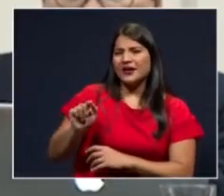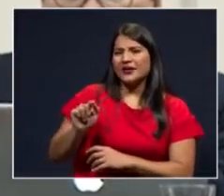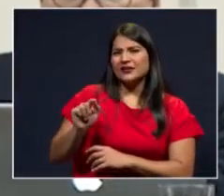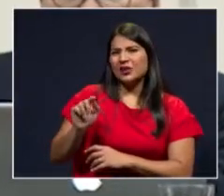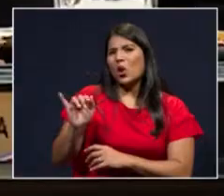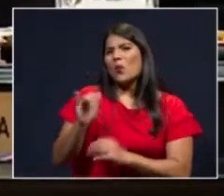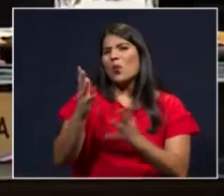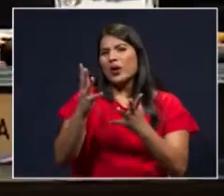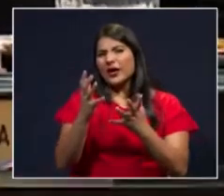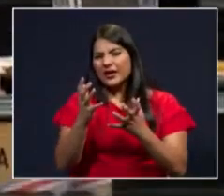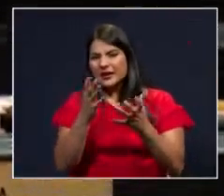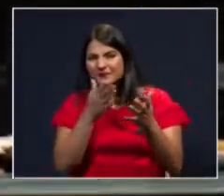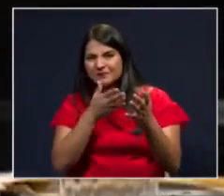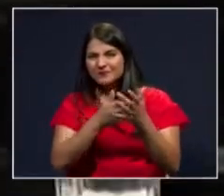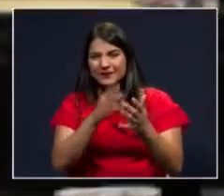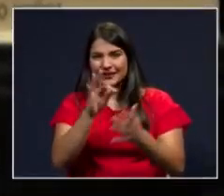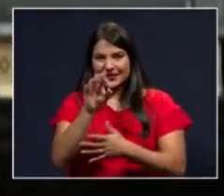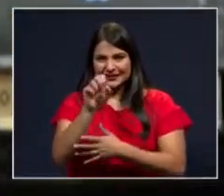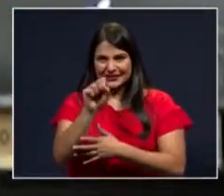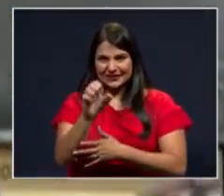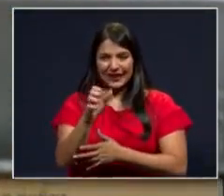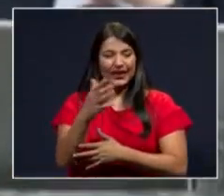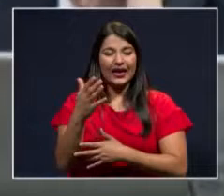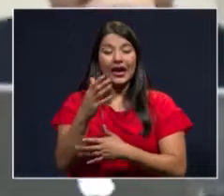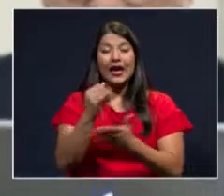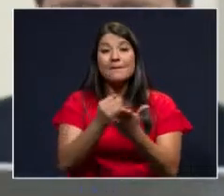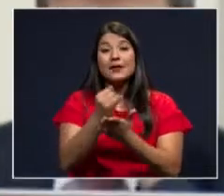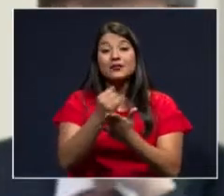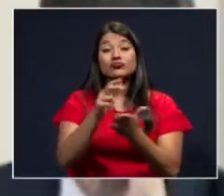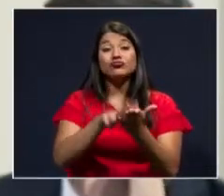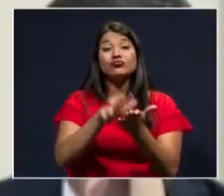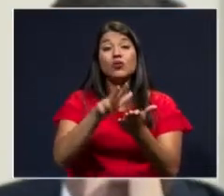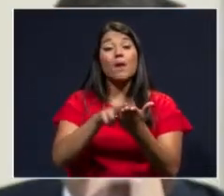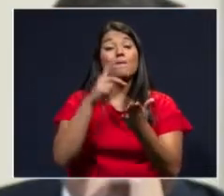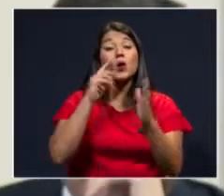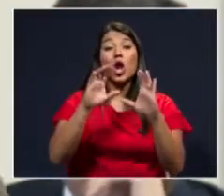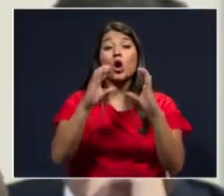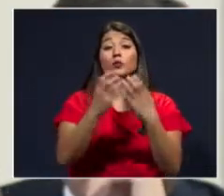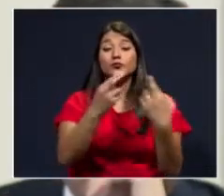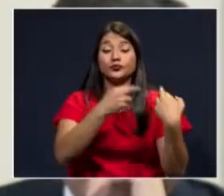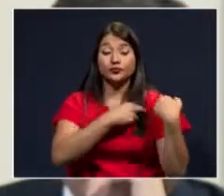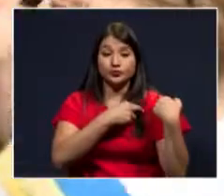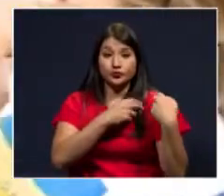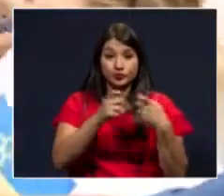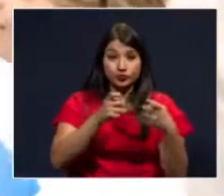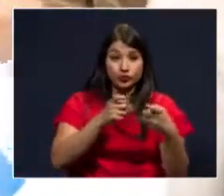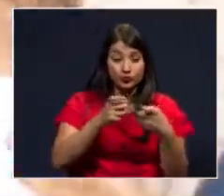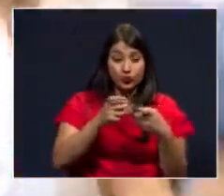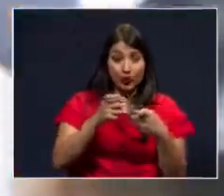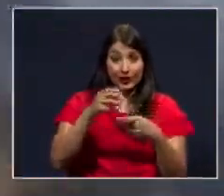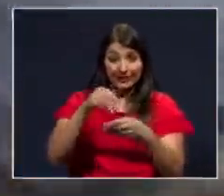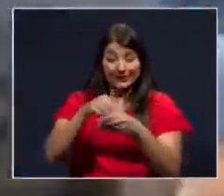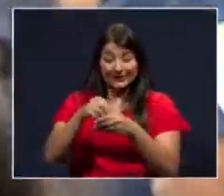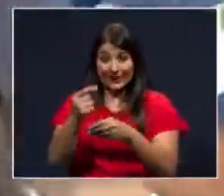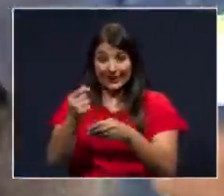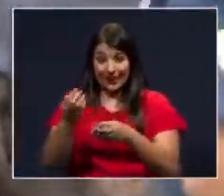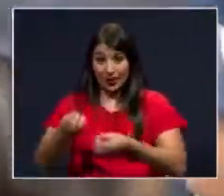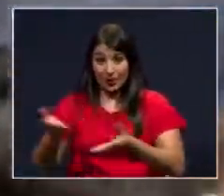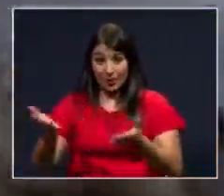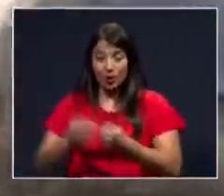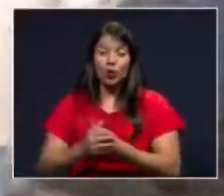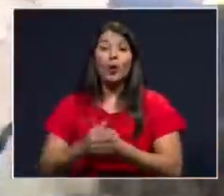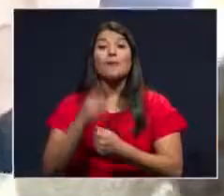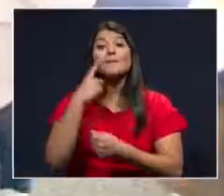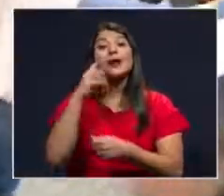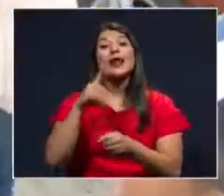Tribunal Supremo de Elecciones la investigación aprobada por la Comisión de Control de Ingreso y Gasto Público. Para el legislador Villalta,